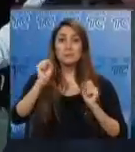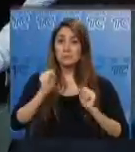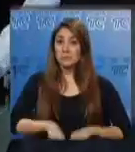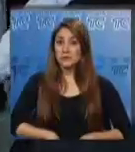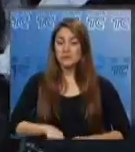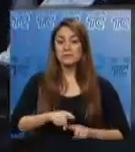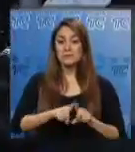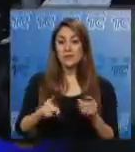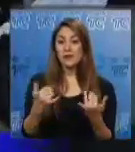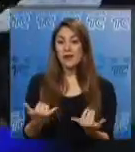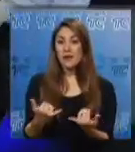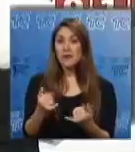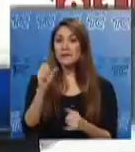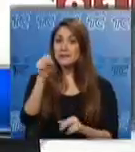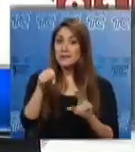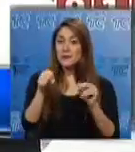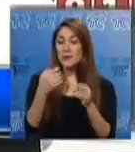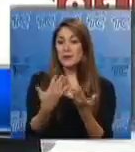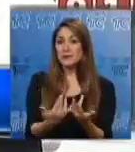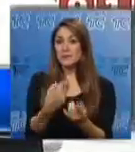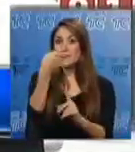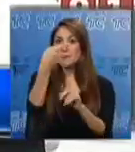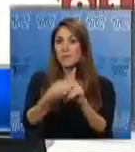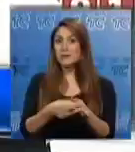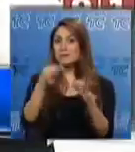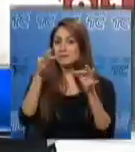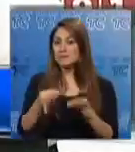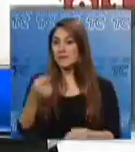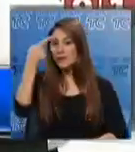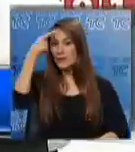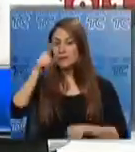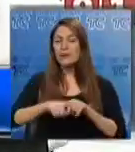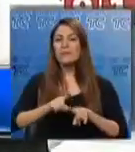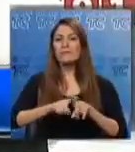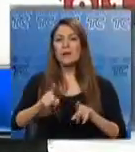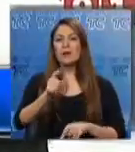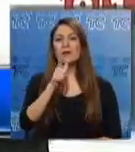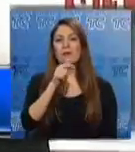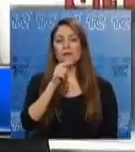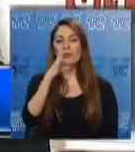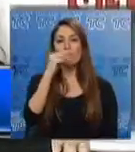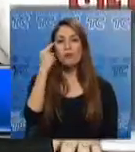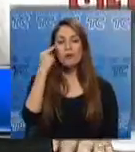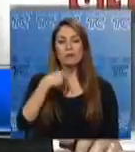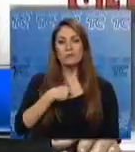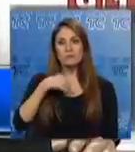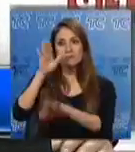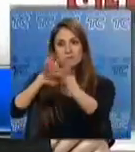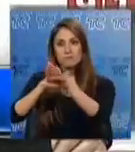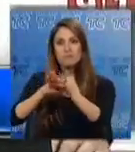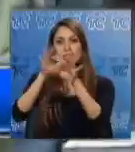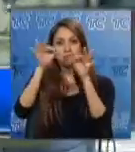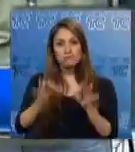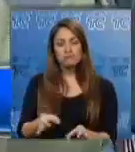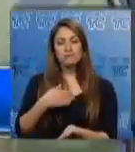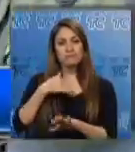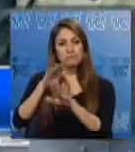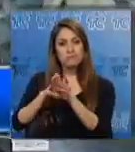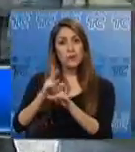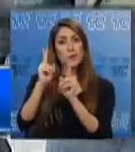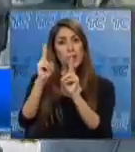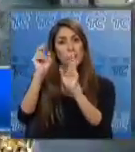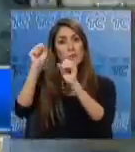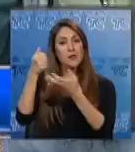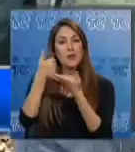que podría concretarse en un poco más de un mes, pero tiene que ser el propio presidente Correa quien formalice el llamado a favor de